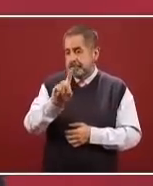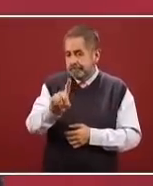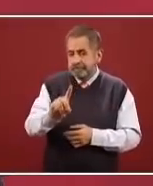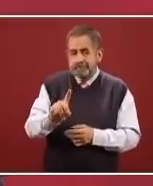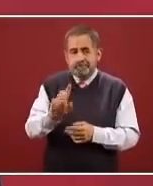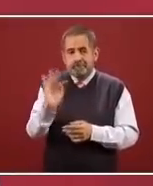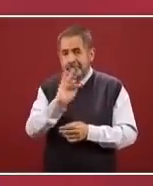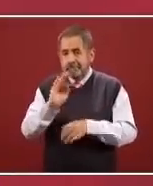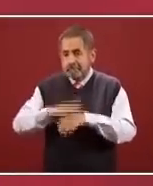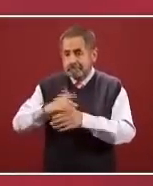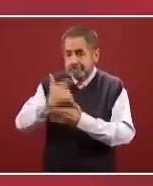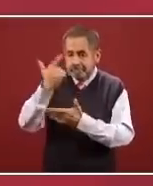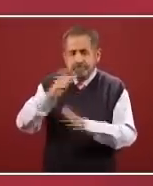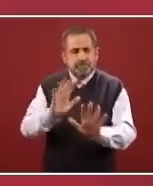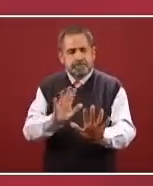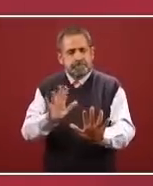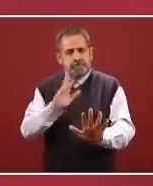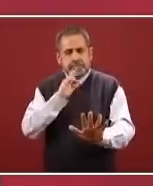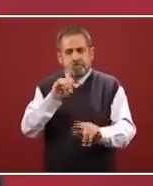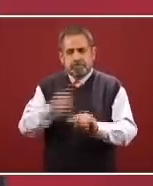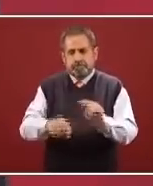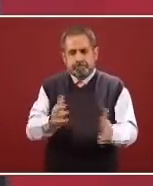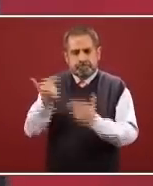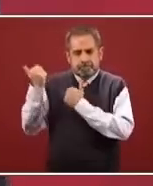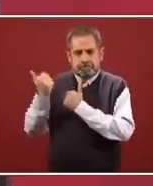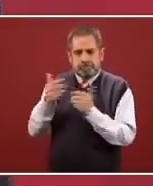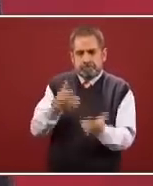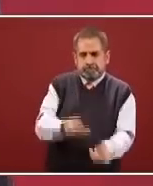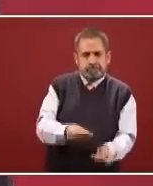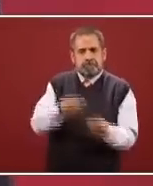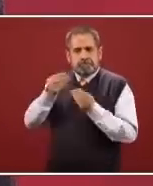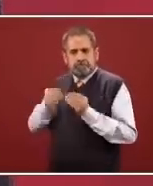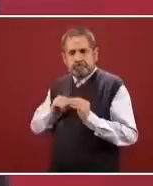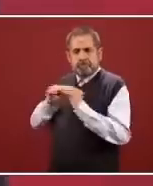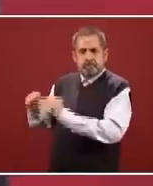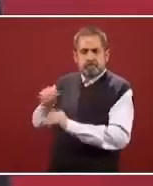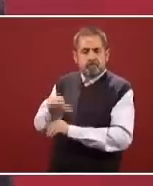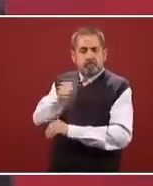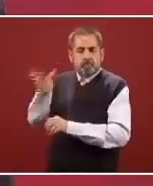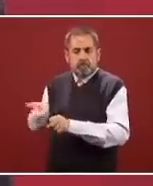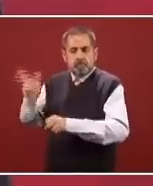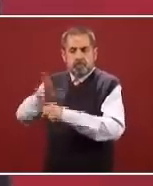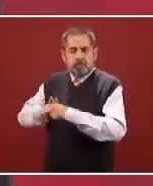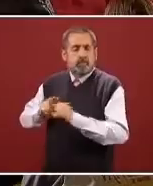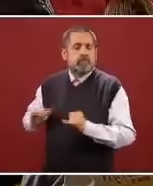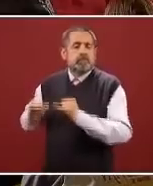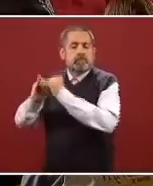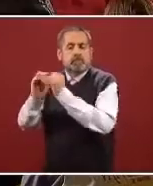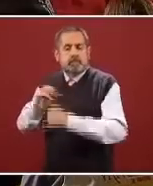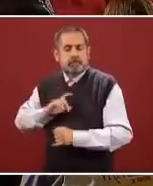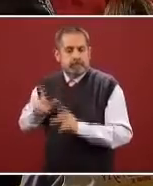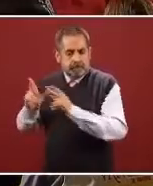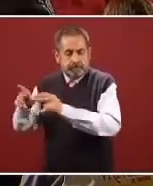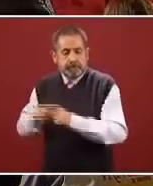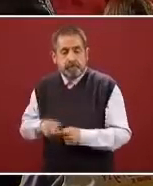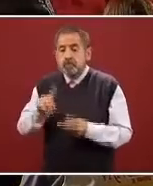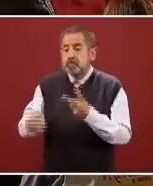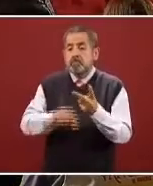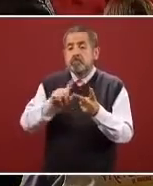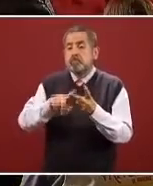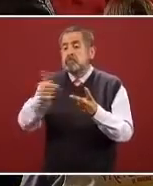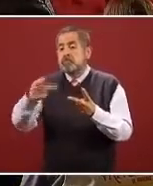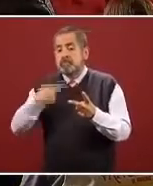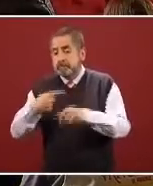una condición grave, van a ser trasladados al Instituto Nacional de Cancerología. Los pacientes con problemas cardiovasculares pues van a ser